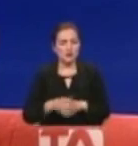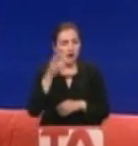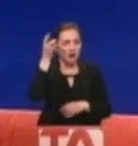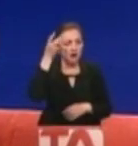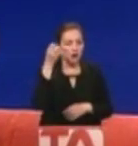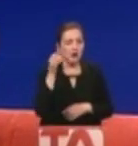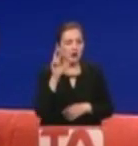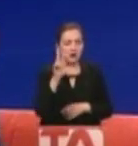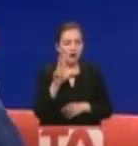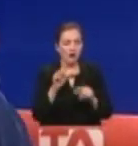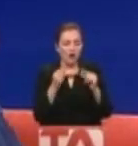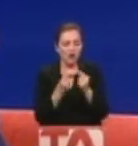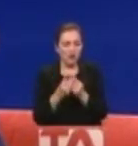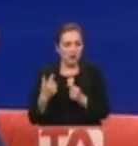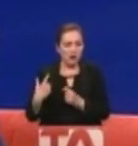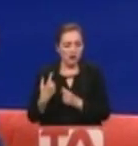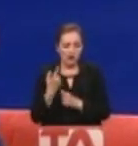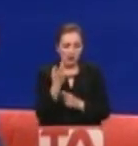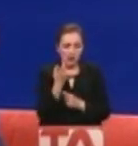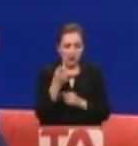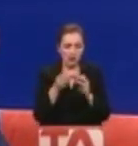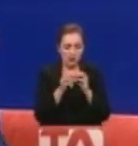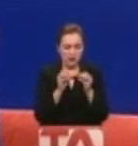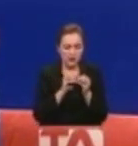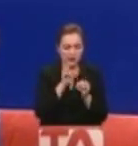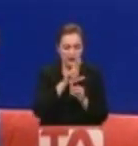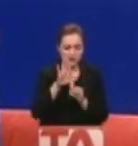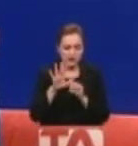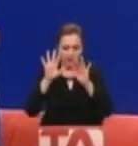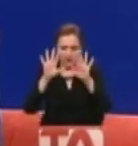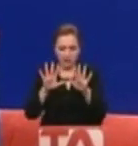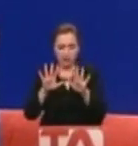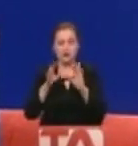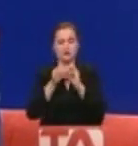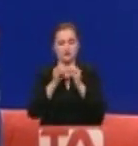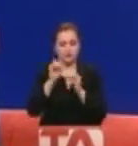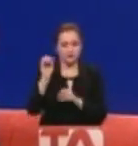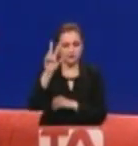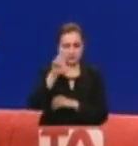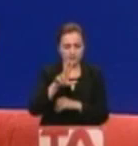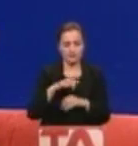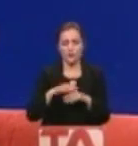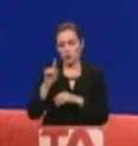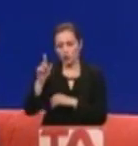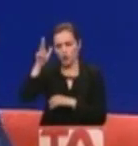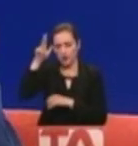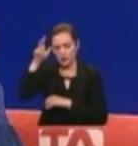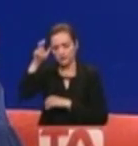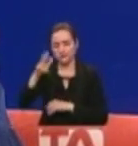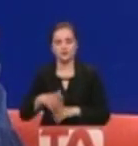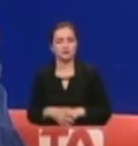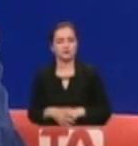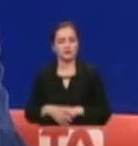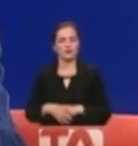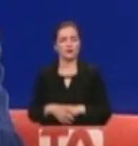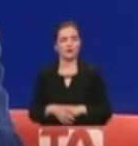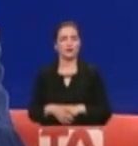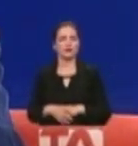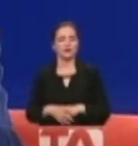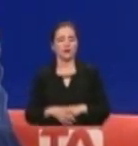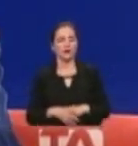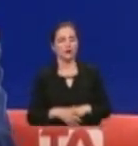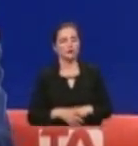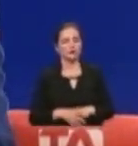3 bloques al Consejo. Uh-huh. 11 de Alianza País, 10 de Suma Vive, uh-huh, y 1 de Creo. Es lo que acontece este rato.